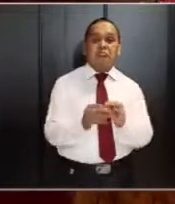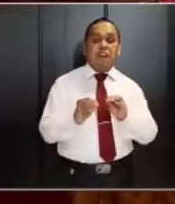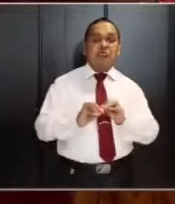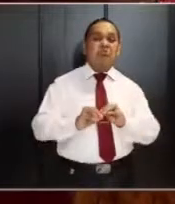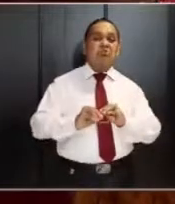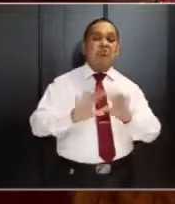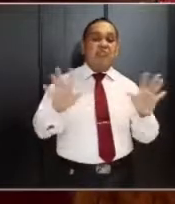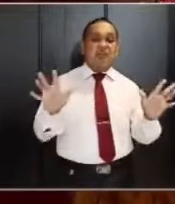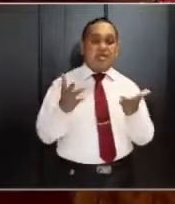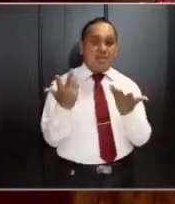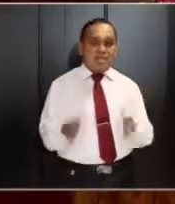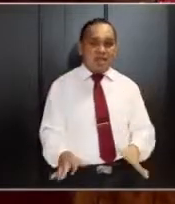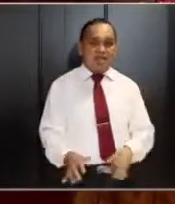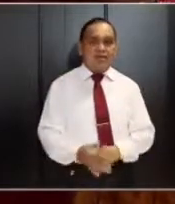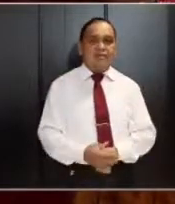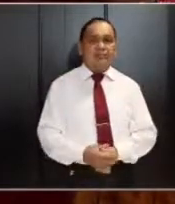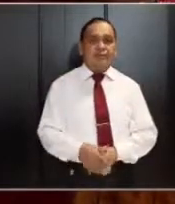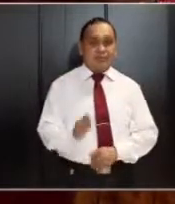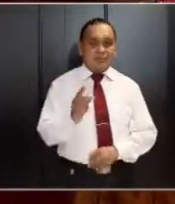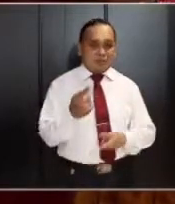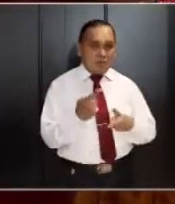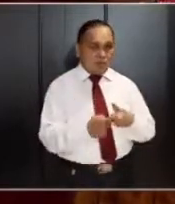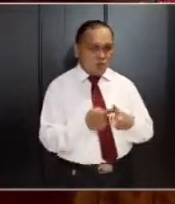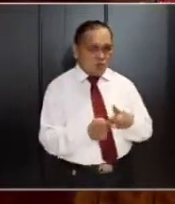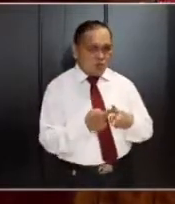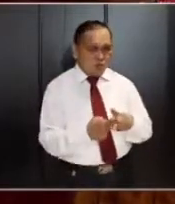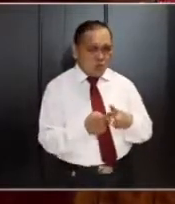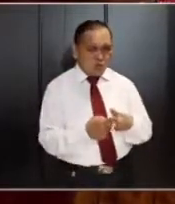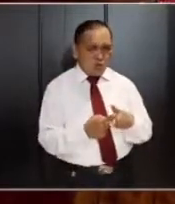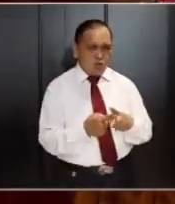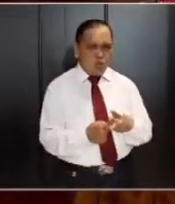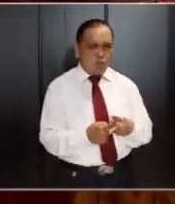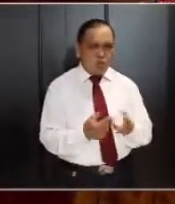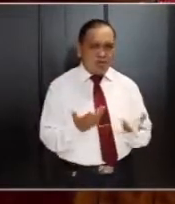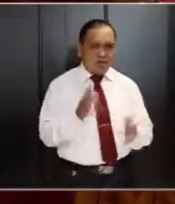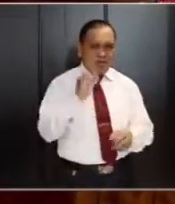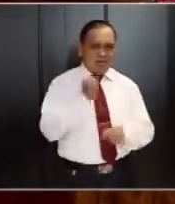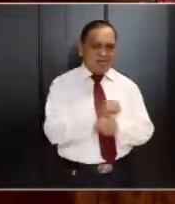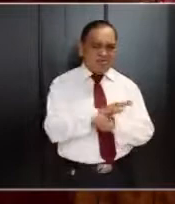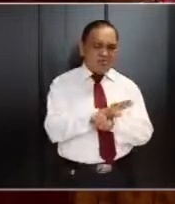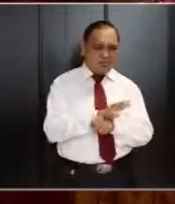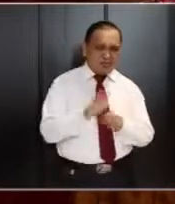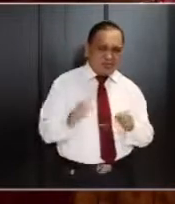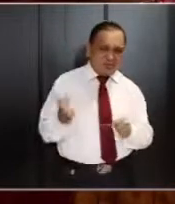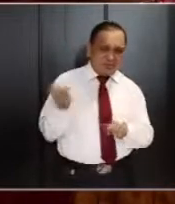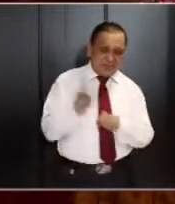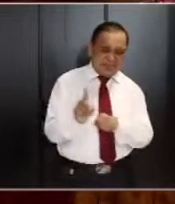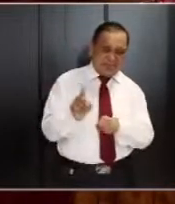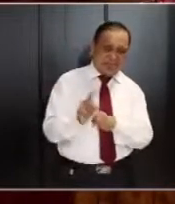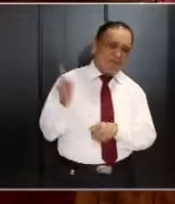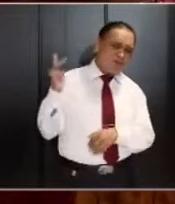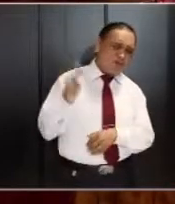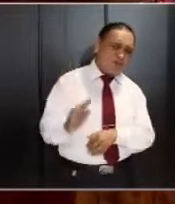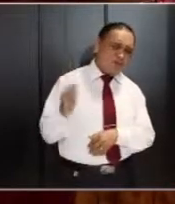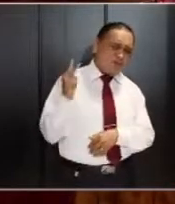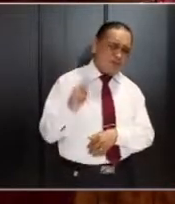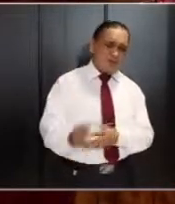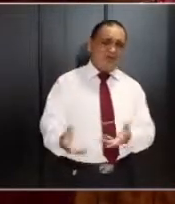un ejercicio de aritmética, se hubiesen dado cuenta que era imposible que uno estuviera viajando diario. Sí. A ver, tienen